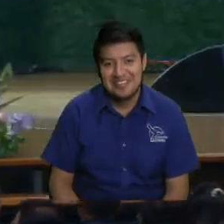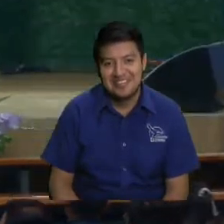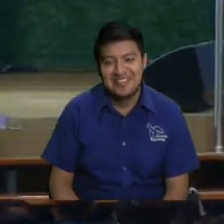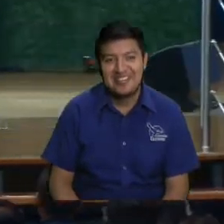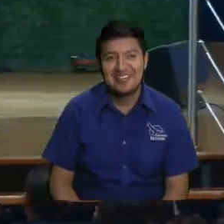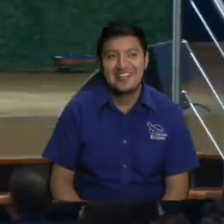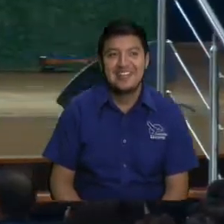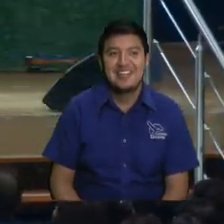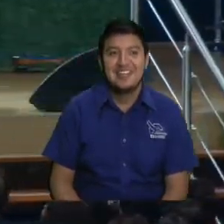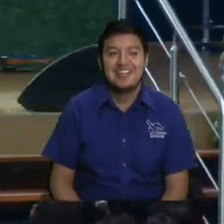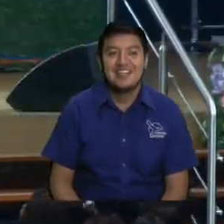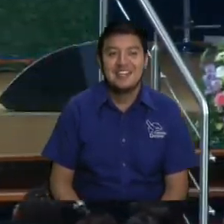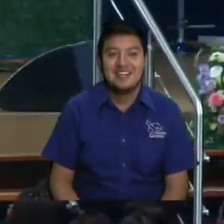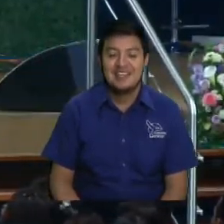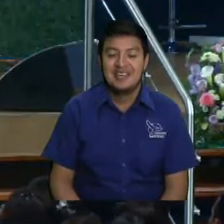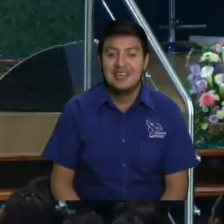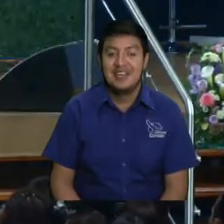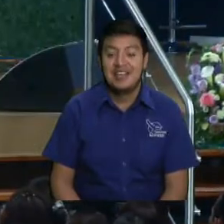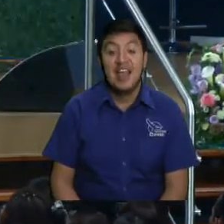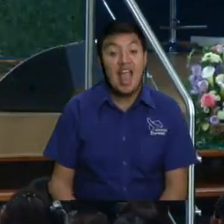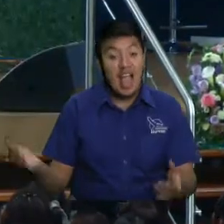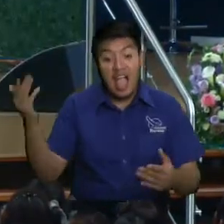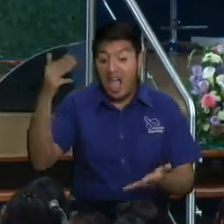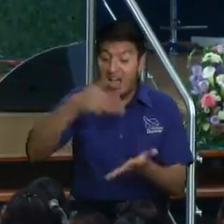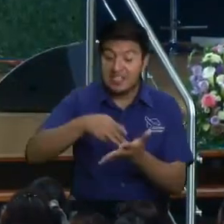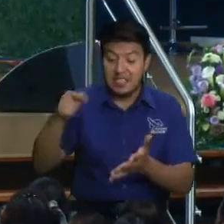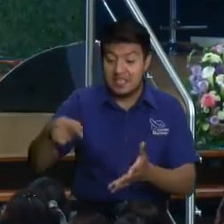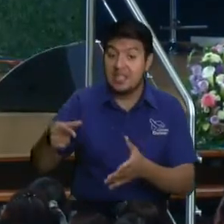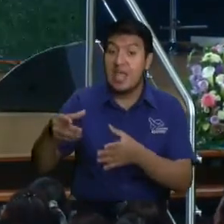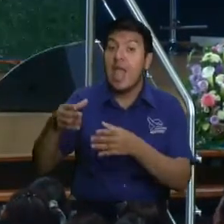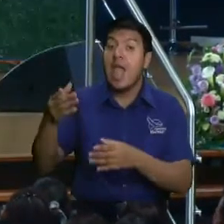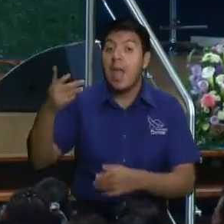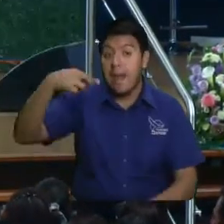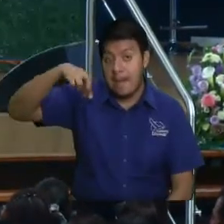Hasta el que usted dejó se lo comieron.